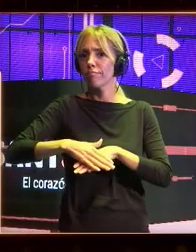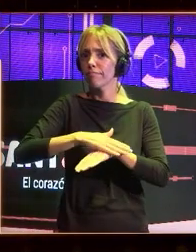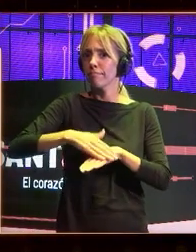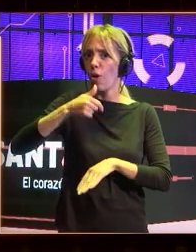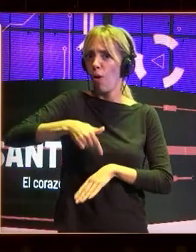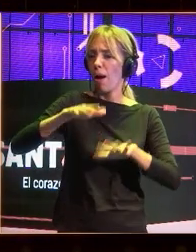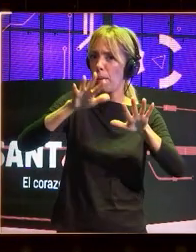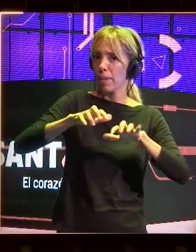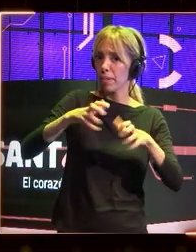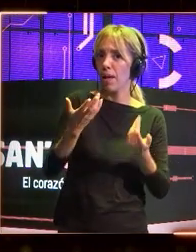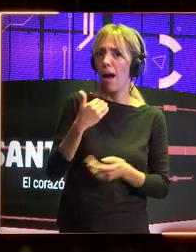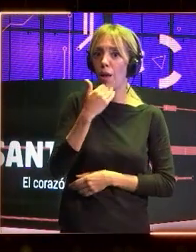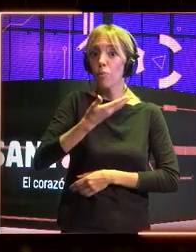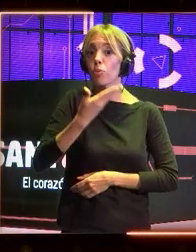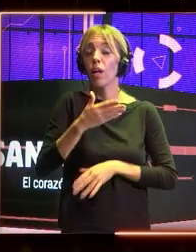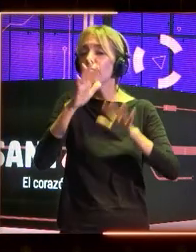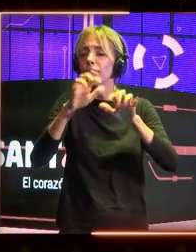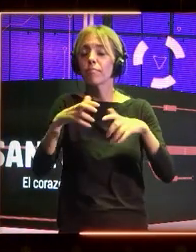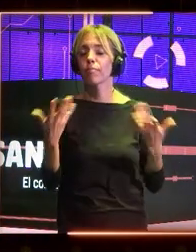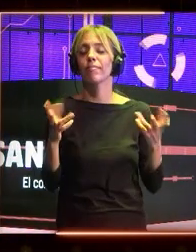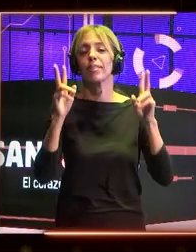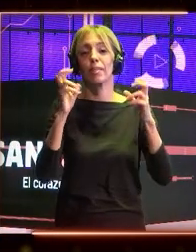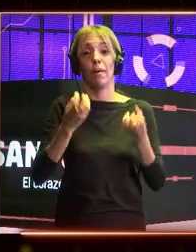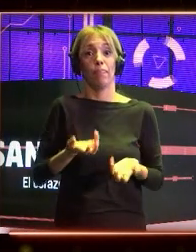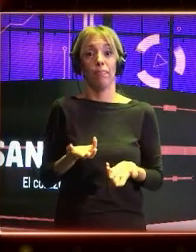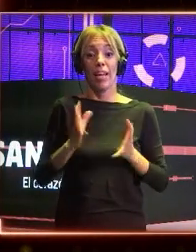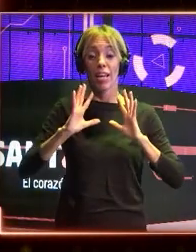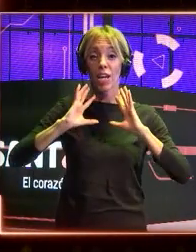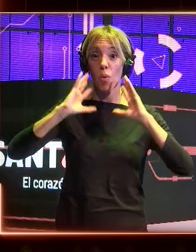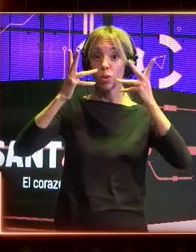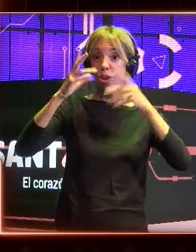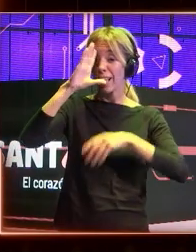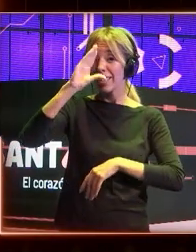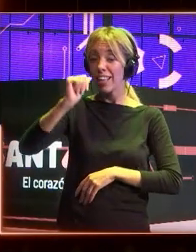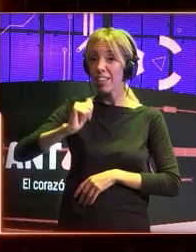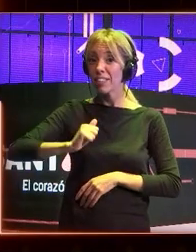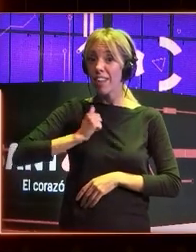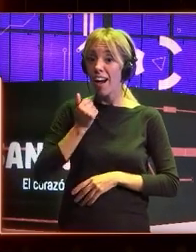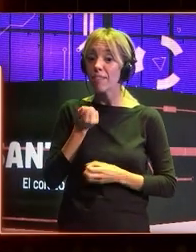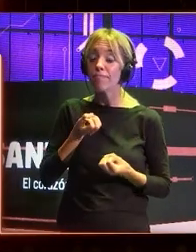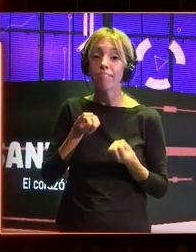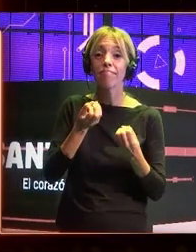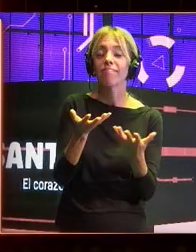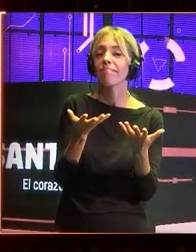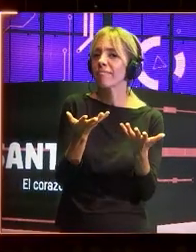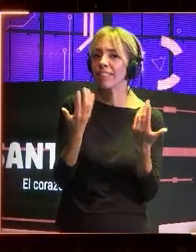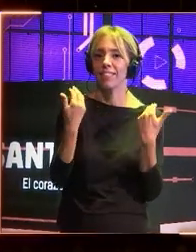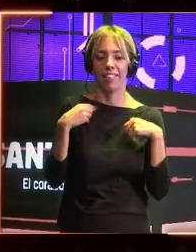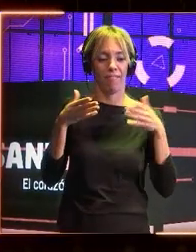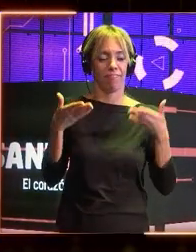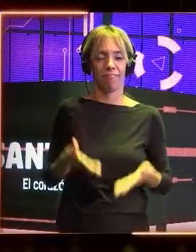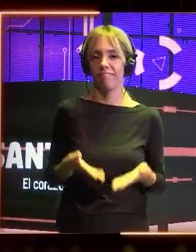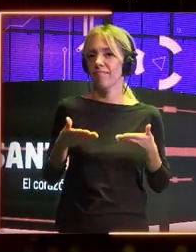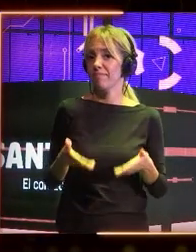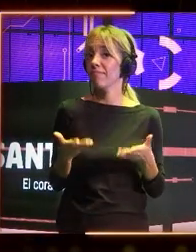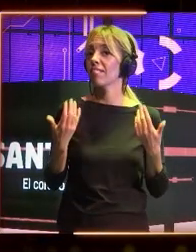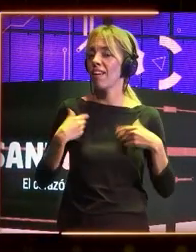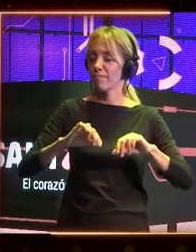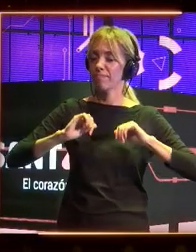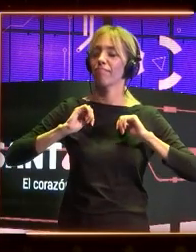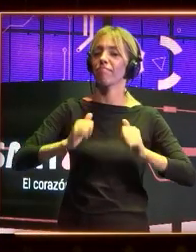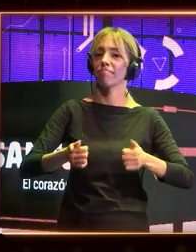hoy algo importante y es el mensaje de que la revolución de la Inteligencia artificial ya está aquí y ya ha